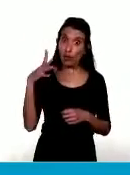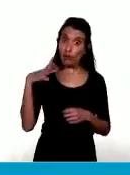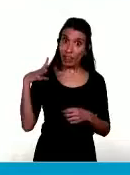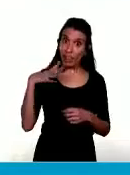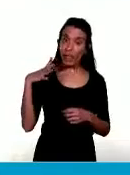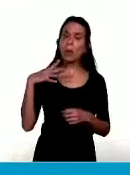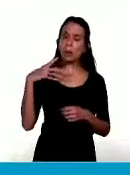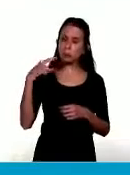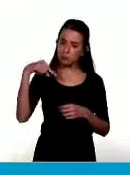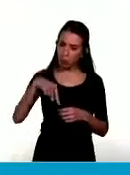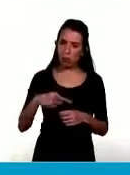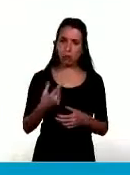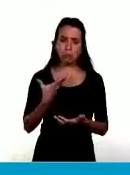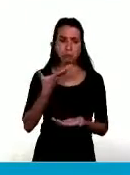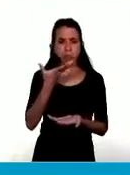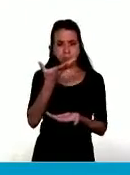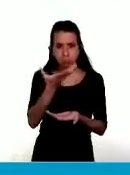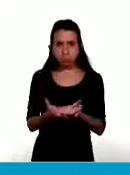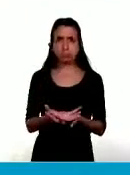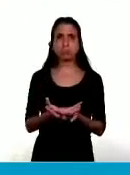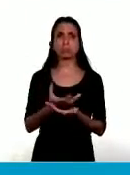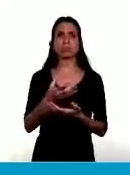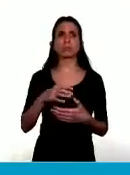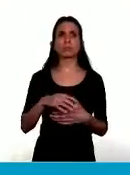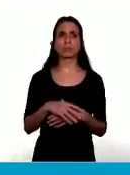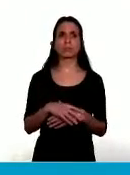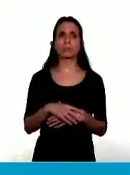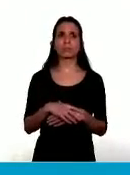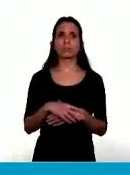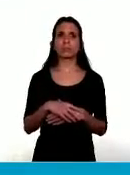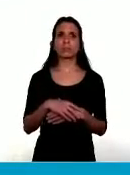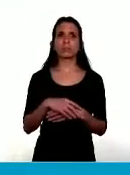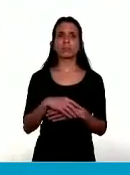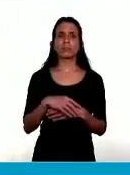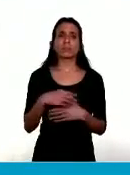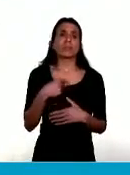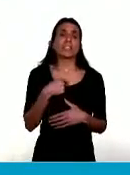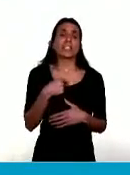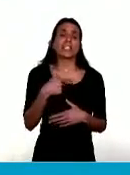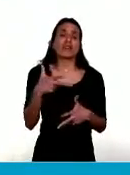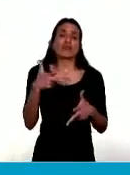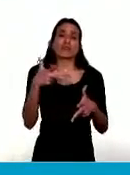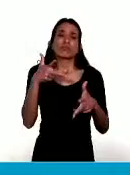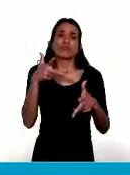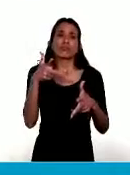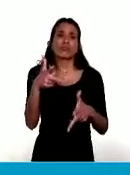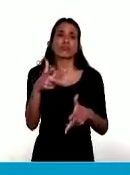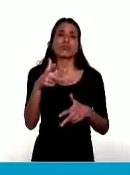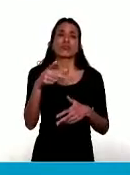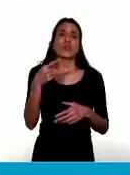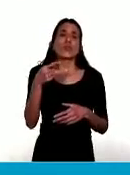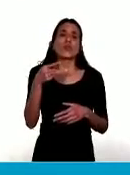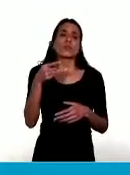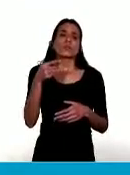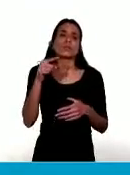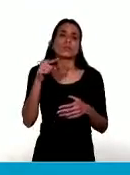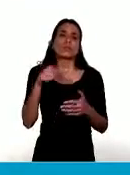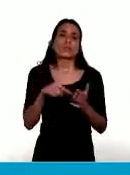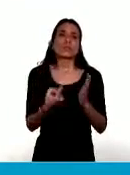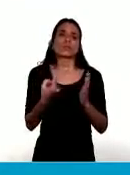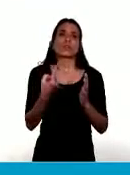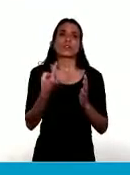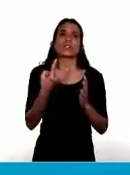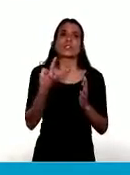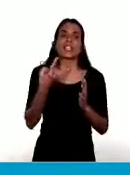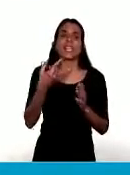apariencia va a suceder en el día de hoy. Y primero quiero apelar a una función que es la de la memoria.